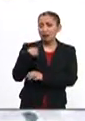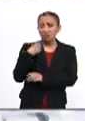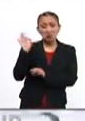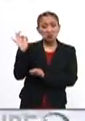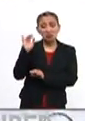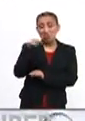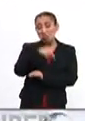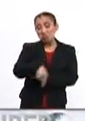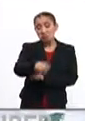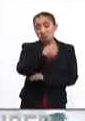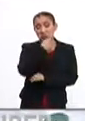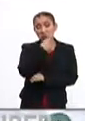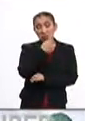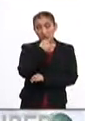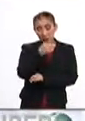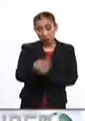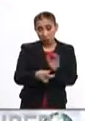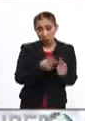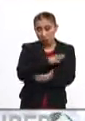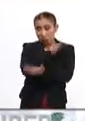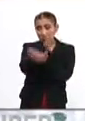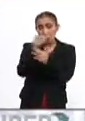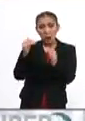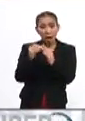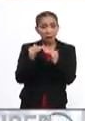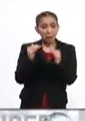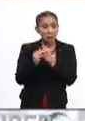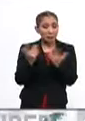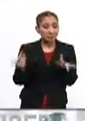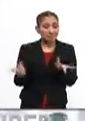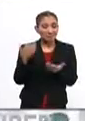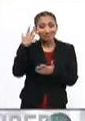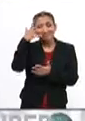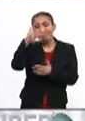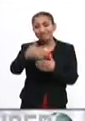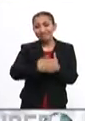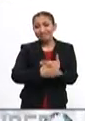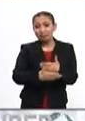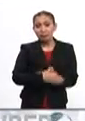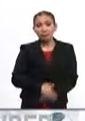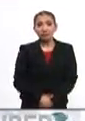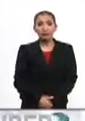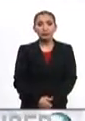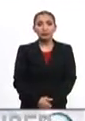muy poco probable que estos niños puedan volver a sus hogares en un futuro próximo.